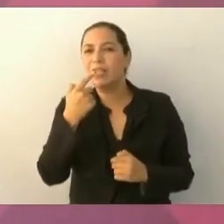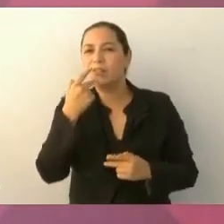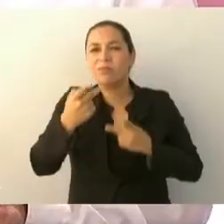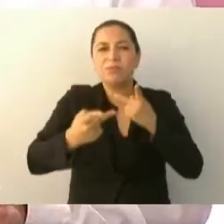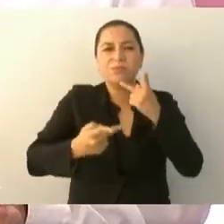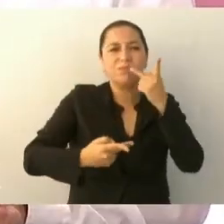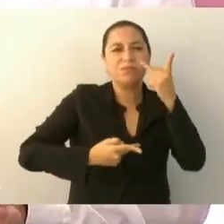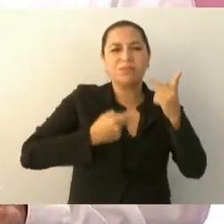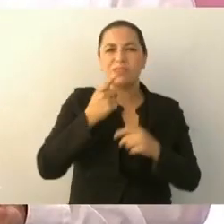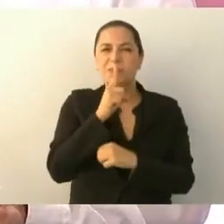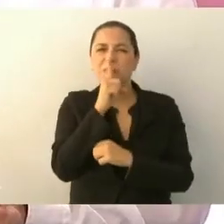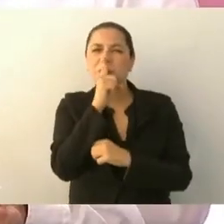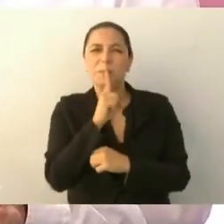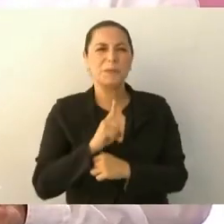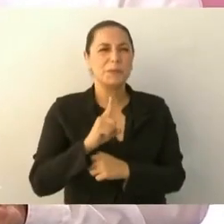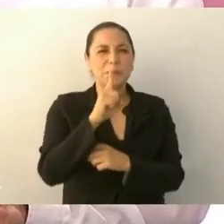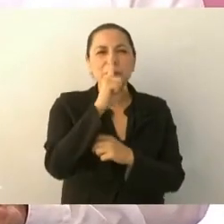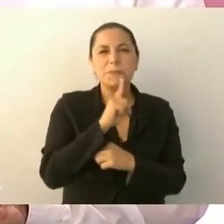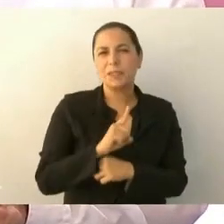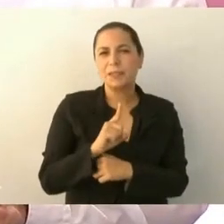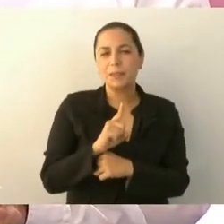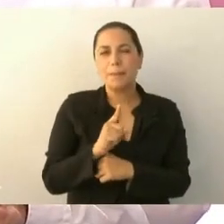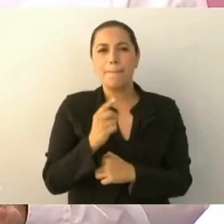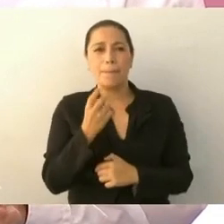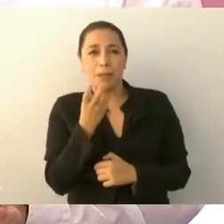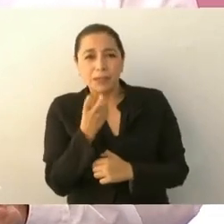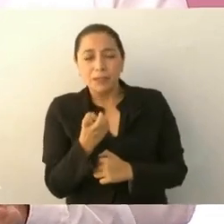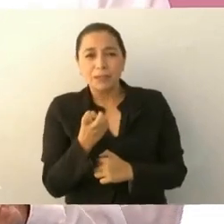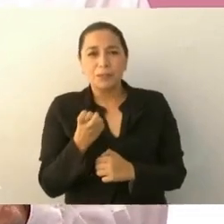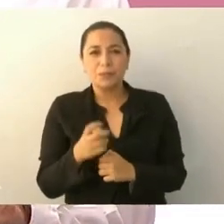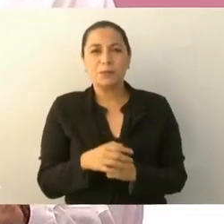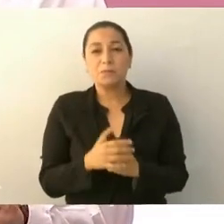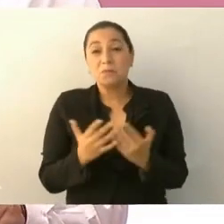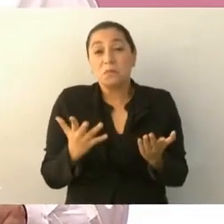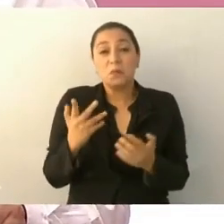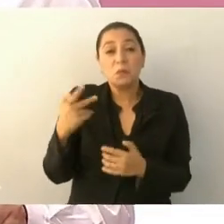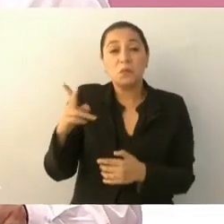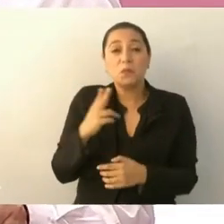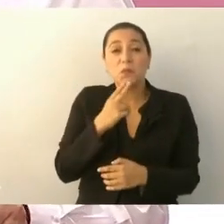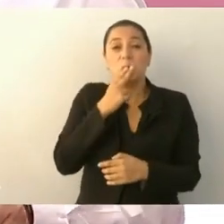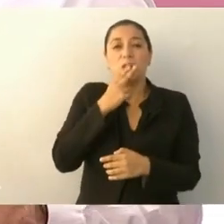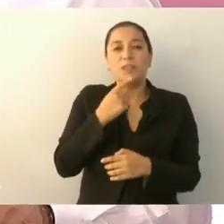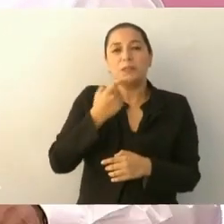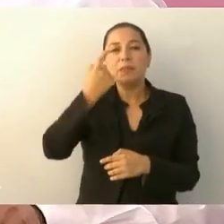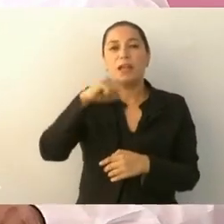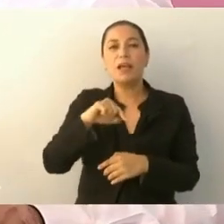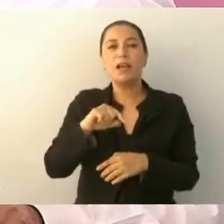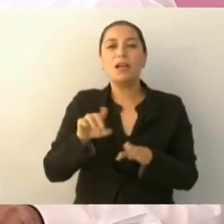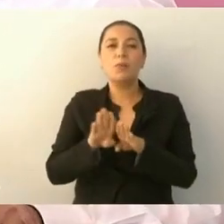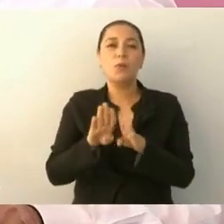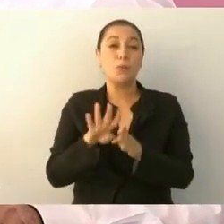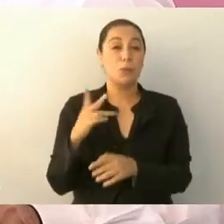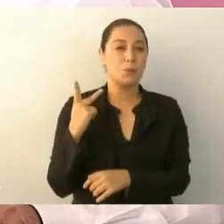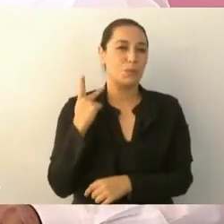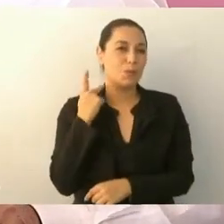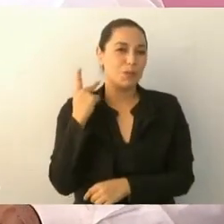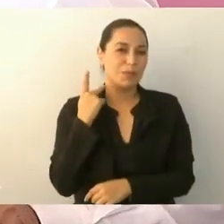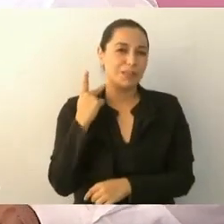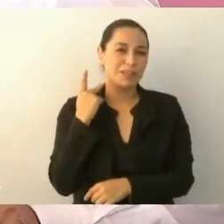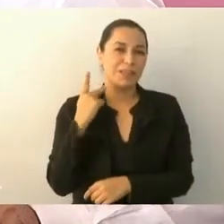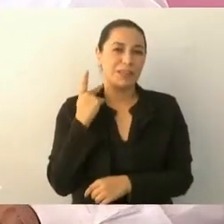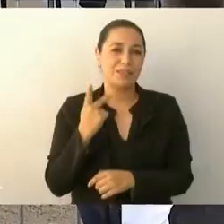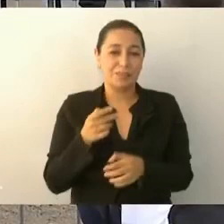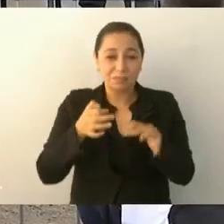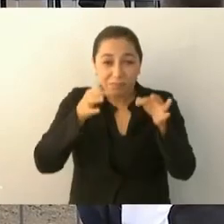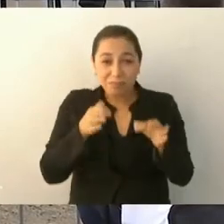mentiras que usaban para mantener una política